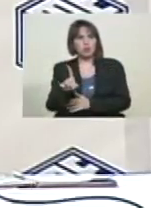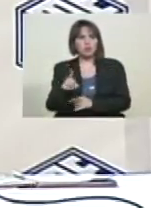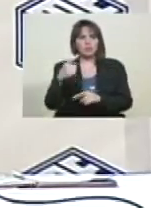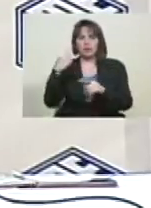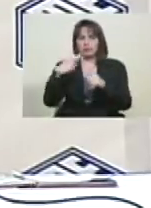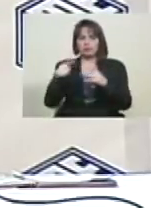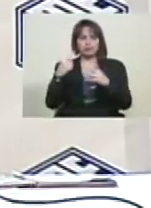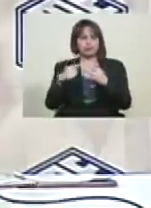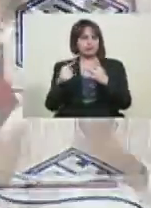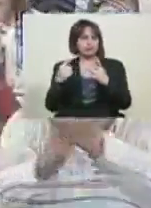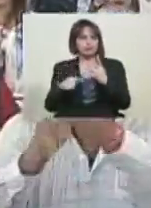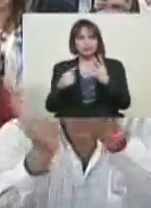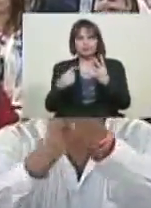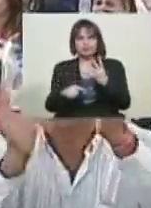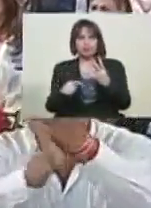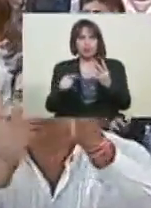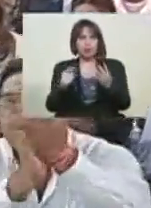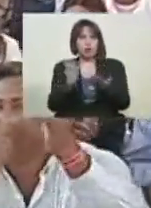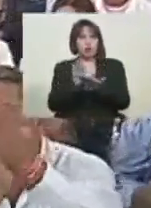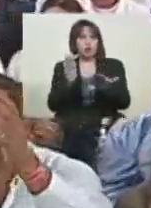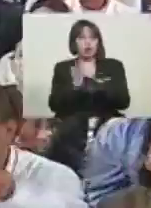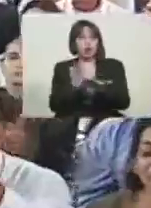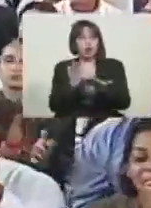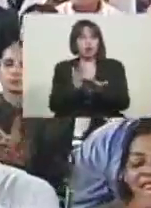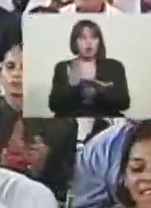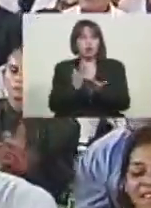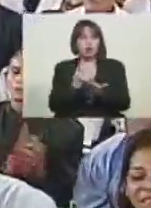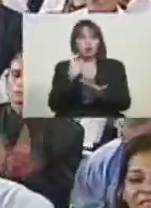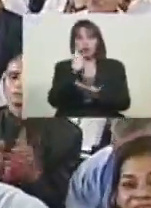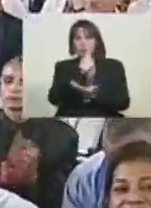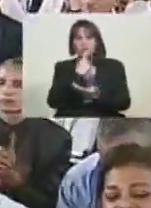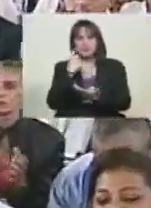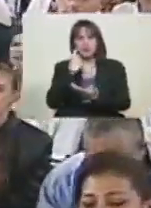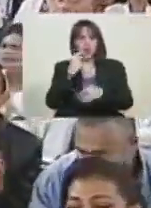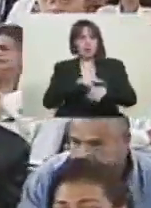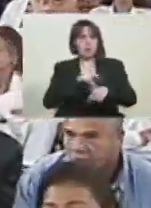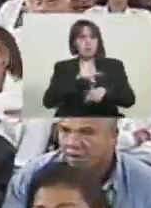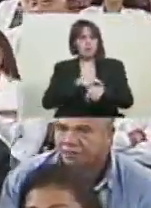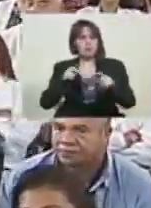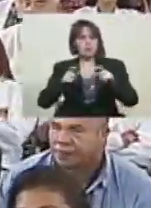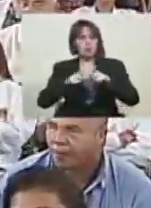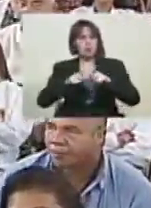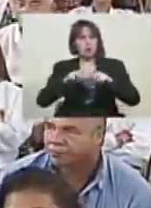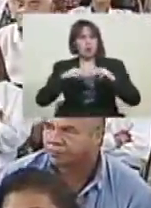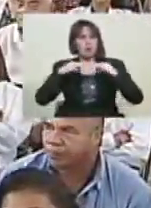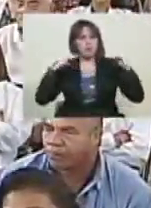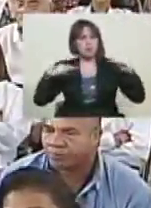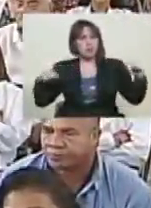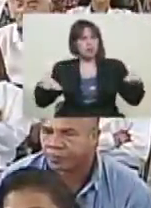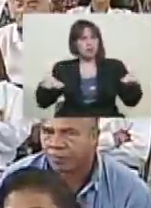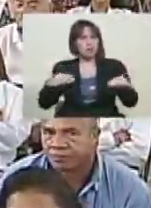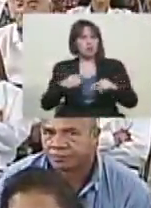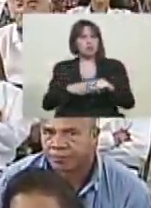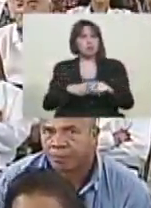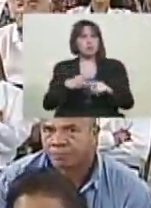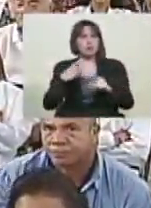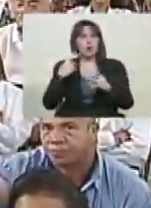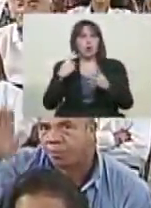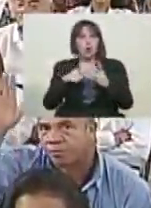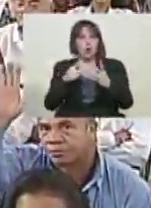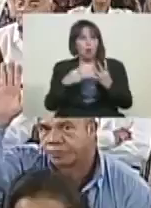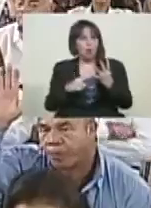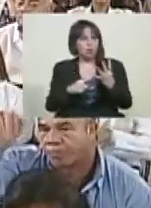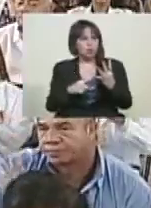Tsunamé, Colegio de Odontólogos, Colegio de Médicos Metropolitanos, Resacol Alame, que es la Red de